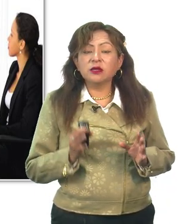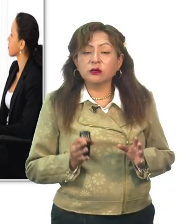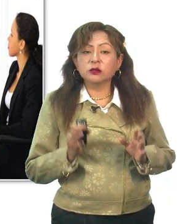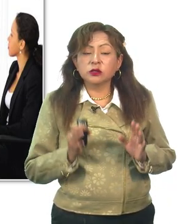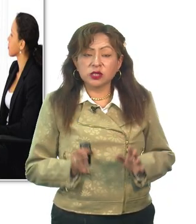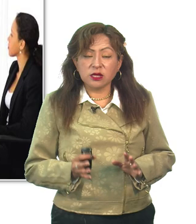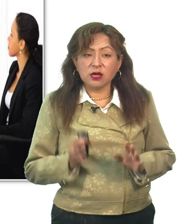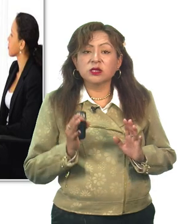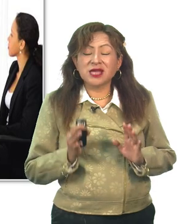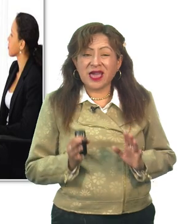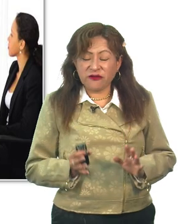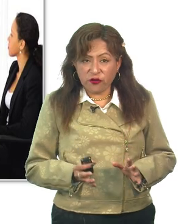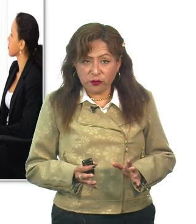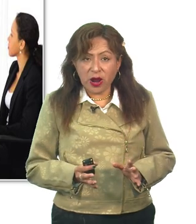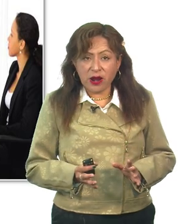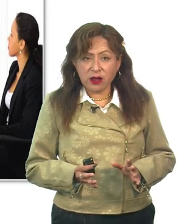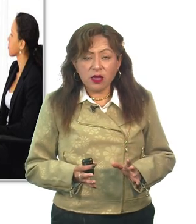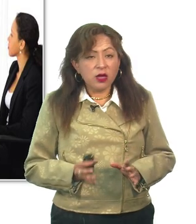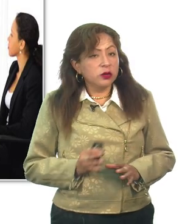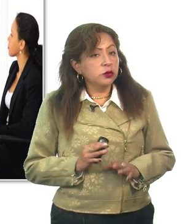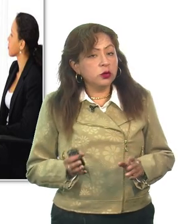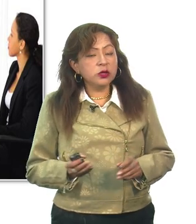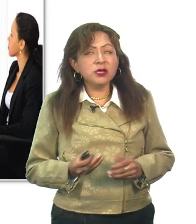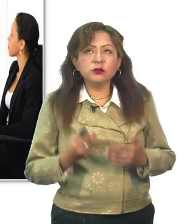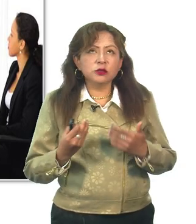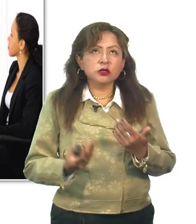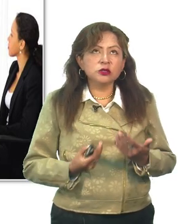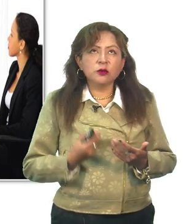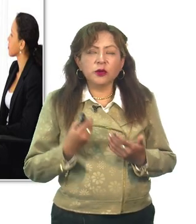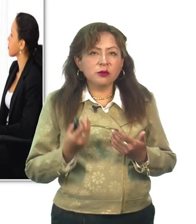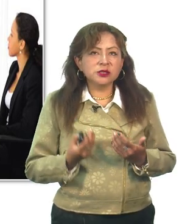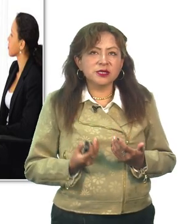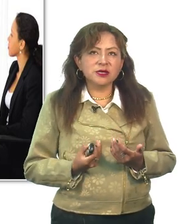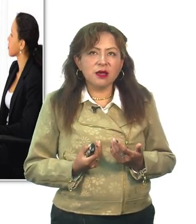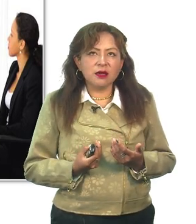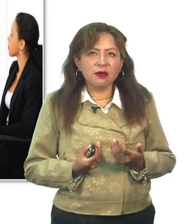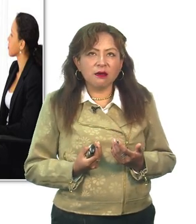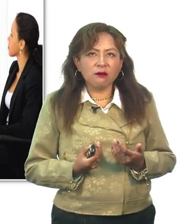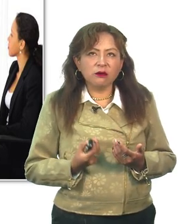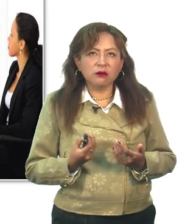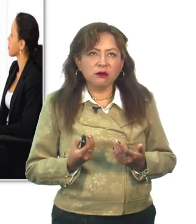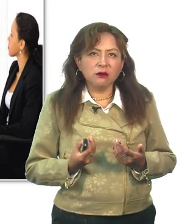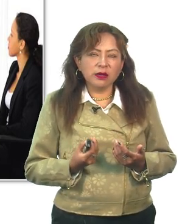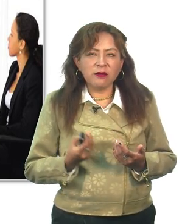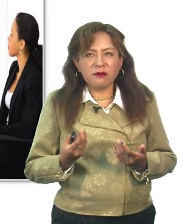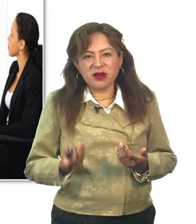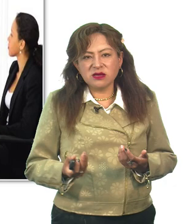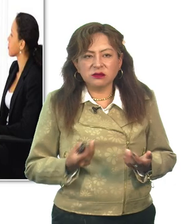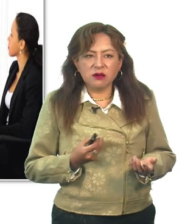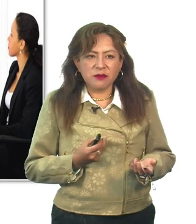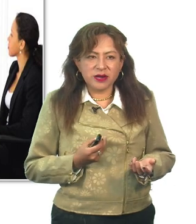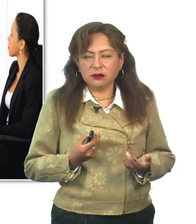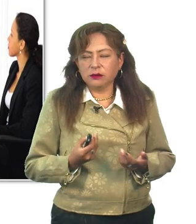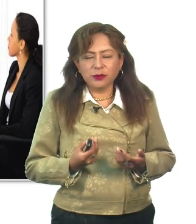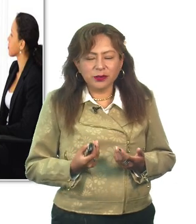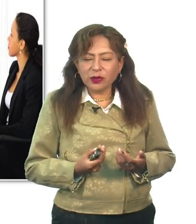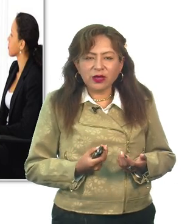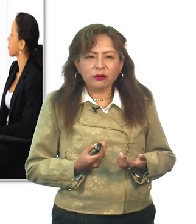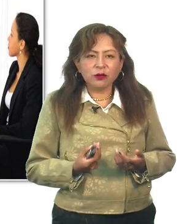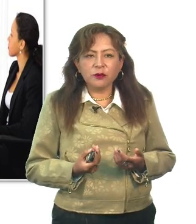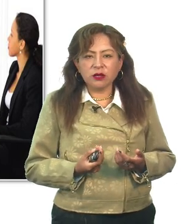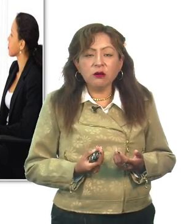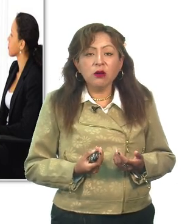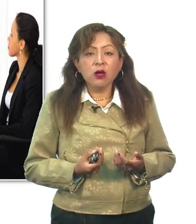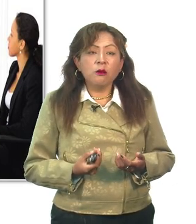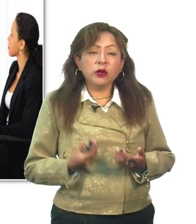solamente nosotros nos dedicamos a informar. No de, nosotros no podemos decir, bueno, no, me parece o no me parece, no podemos dar